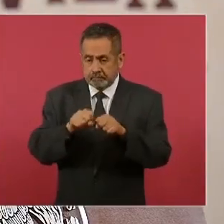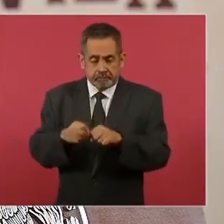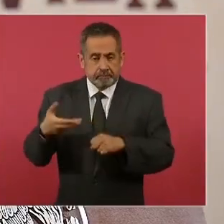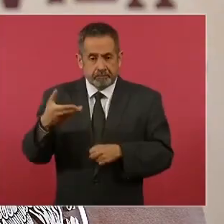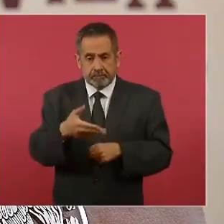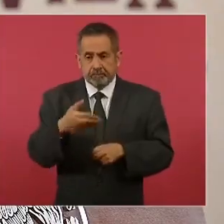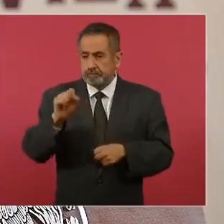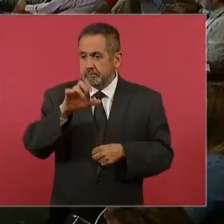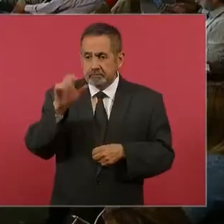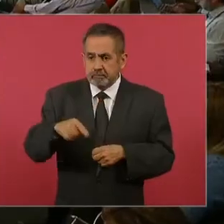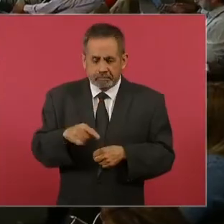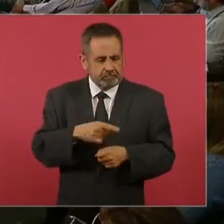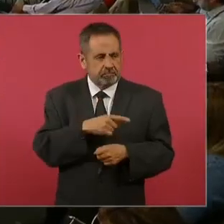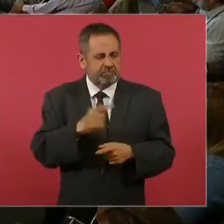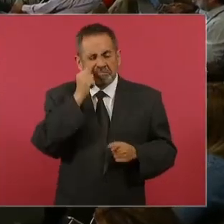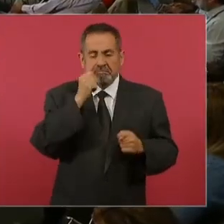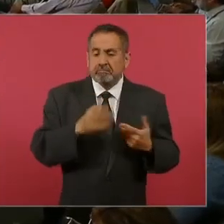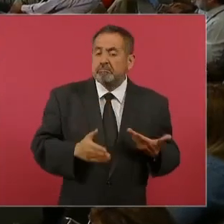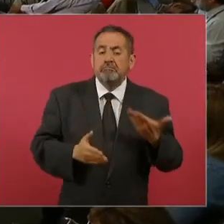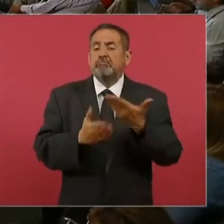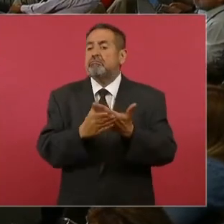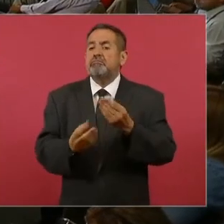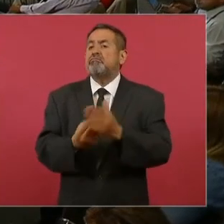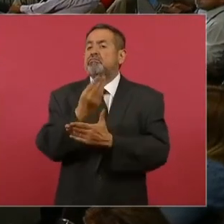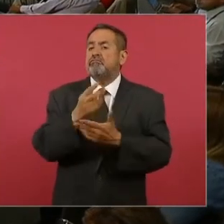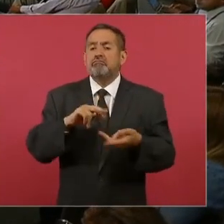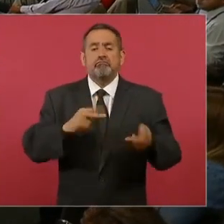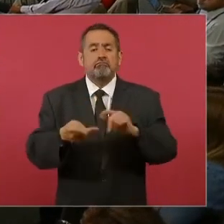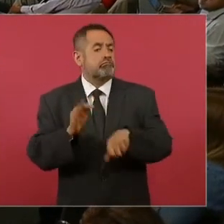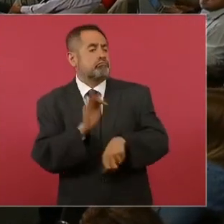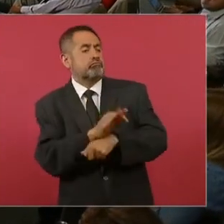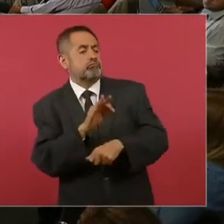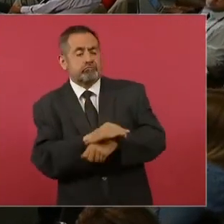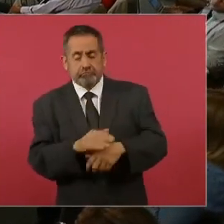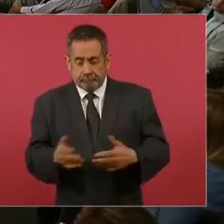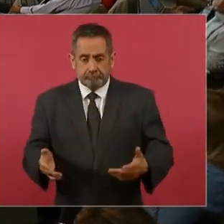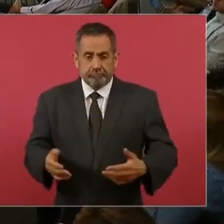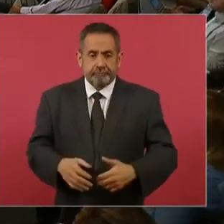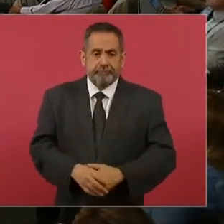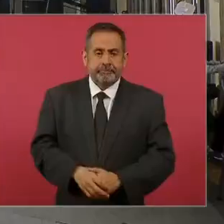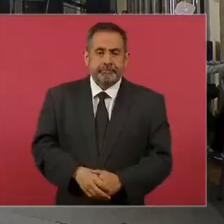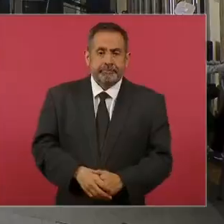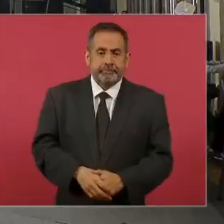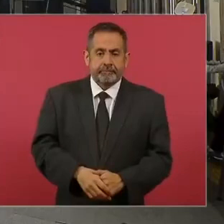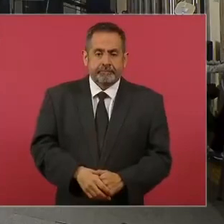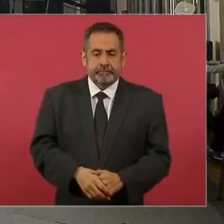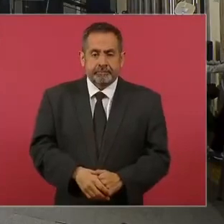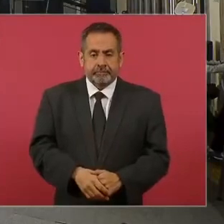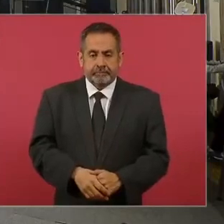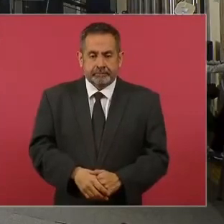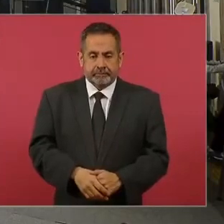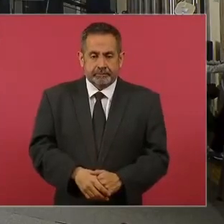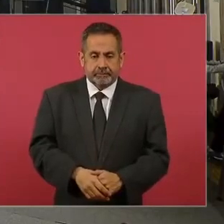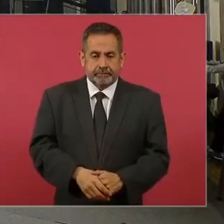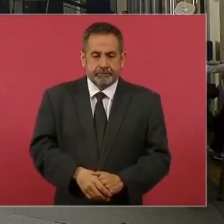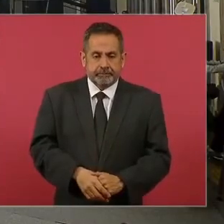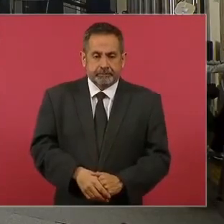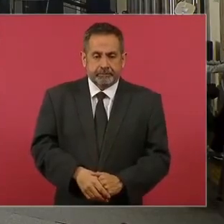de la Corte. No suena lógico. Gracias.